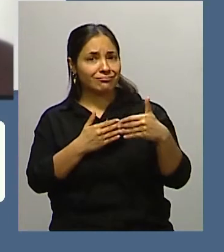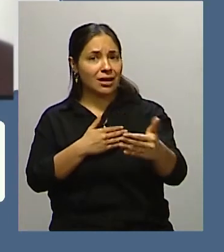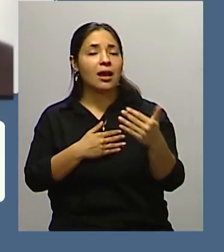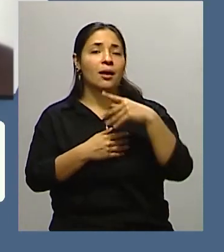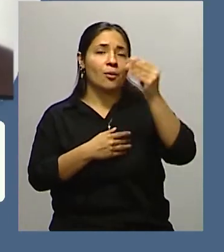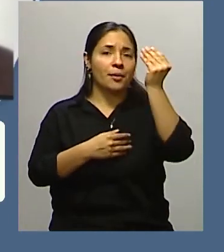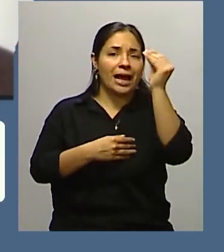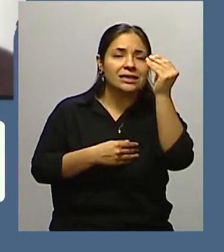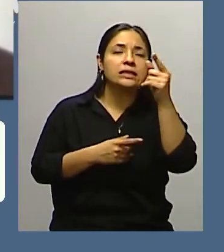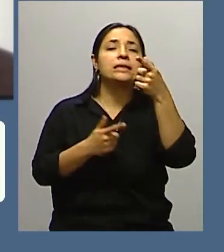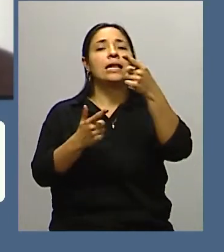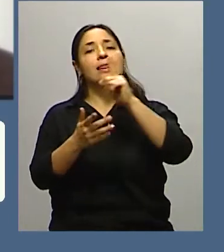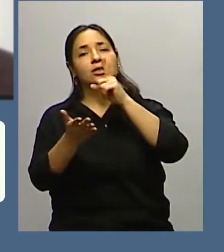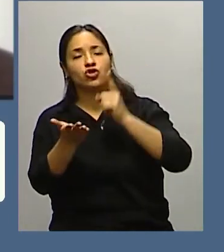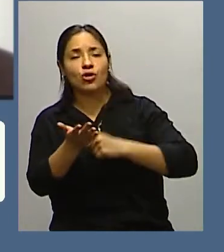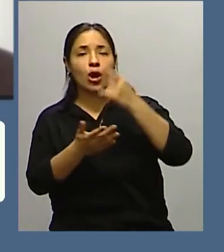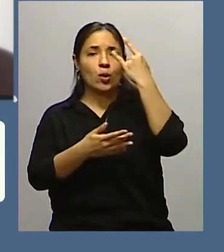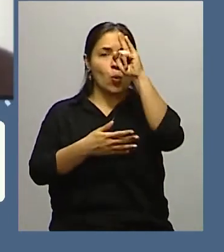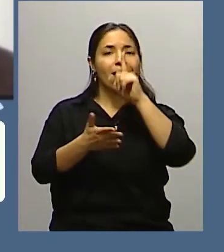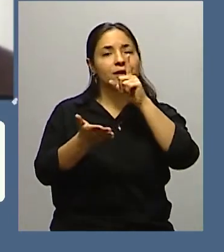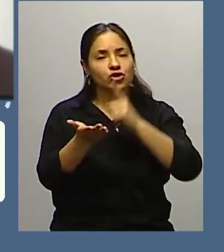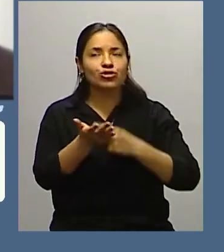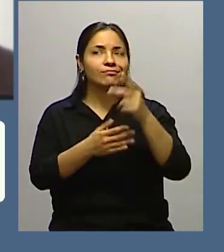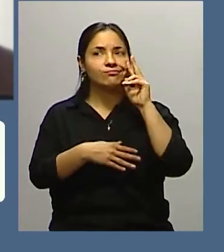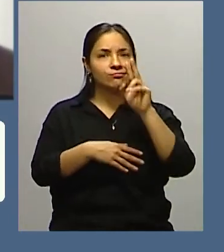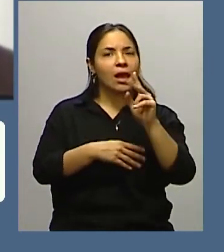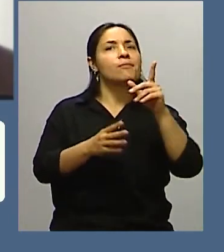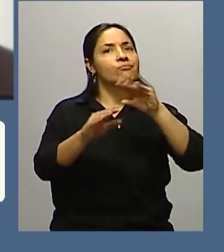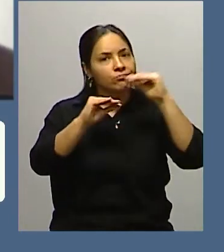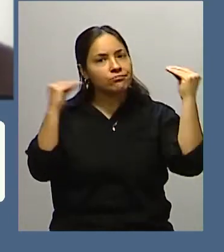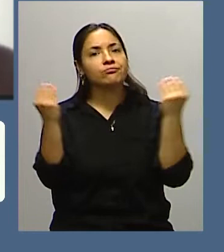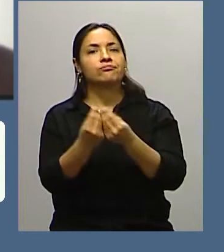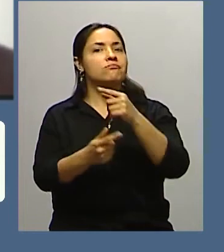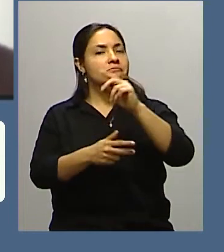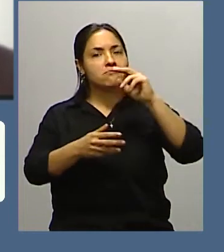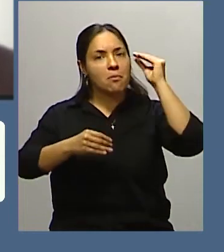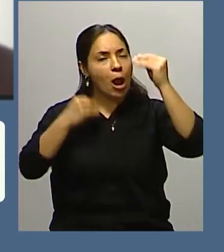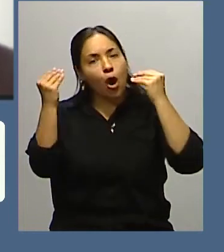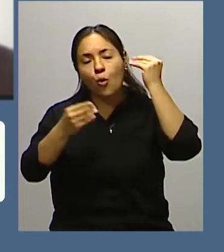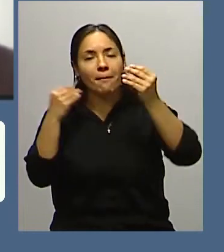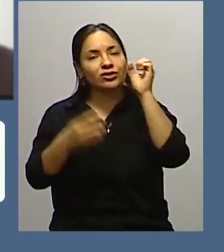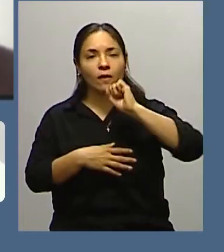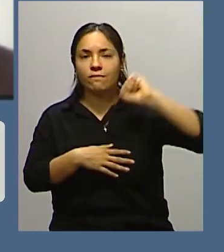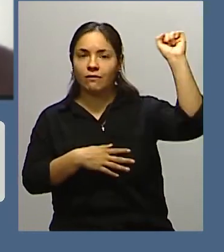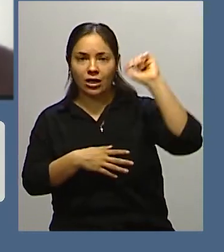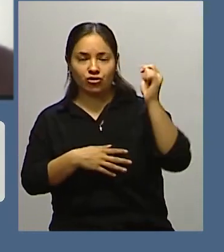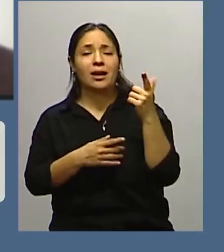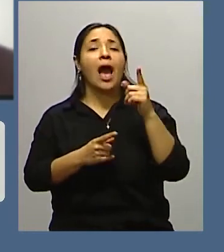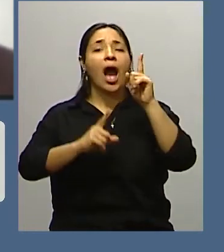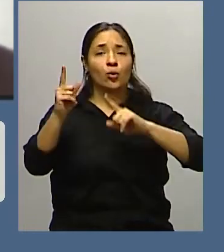en Brasil, las que ha tomado Uruguay, pero también hay que decir que el mundo entero está hablando de inflación y de números que incluso para algunos son